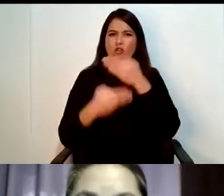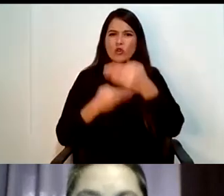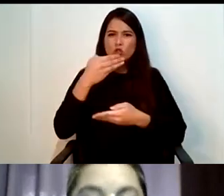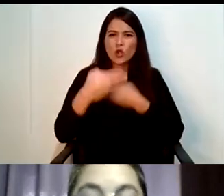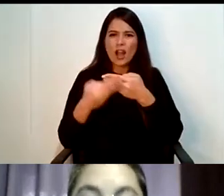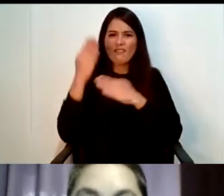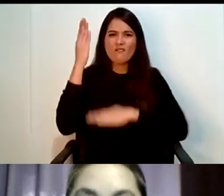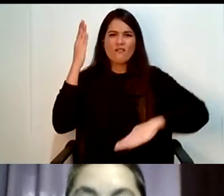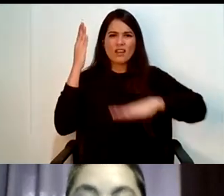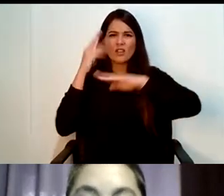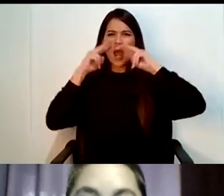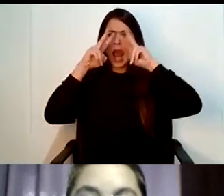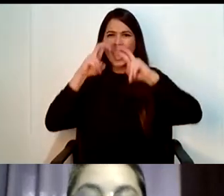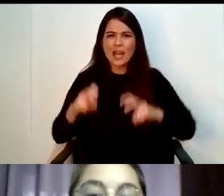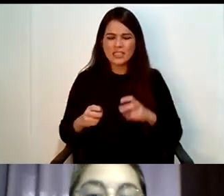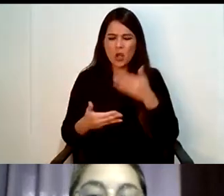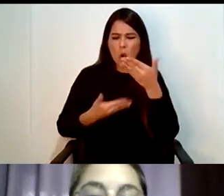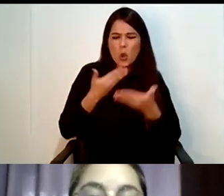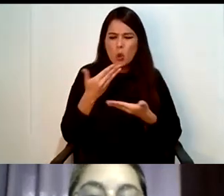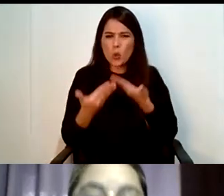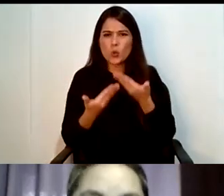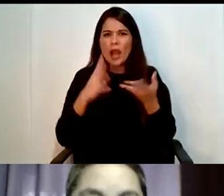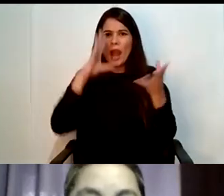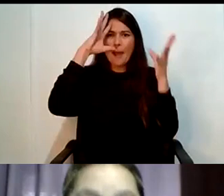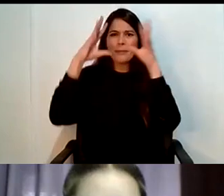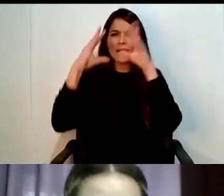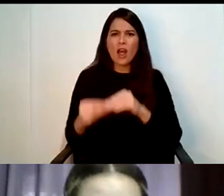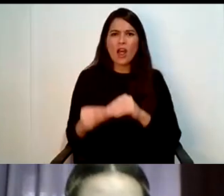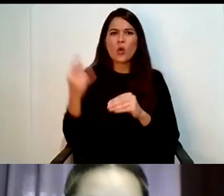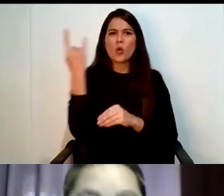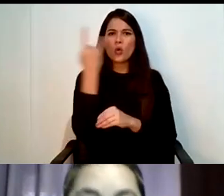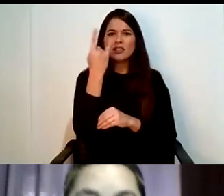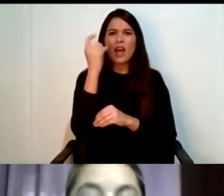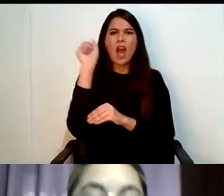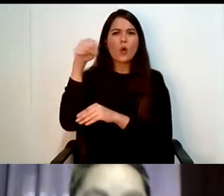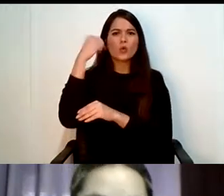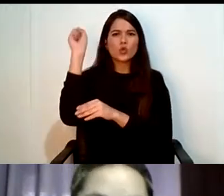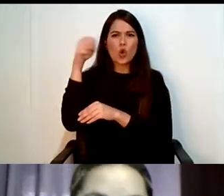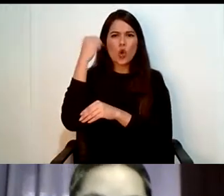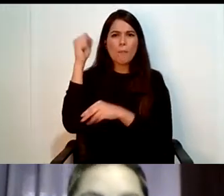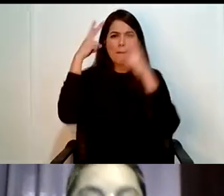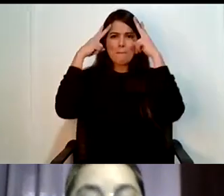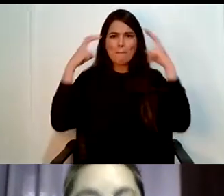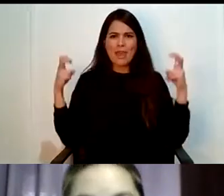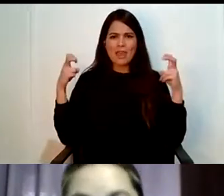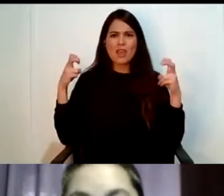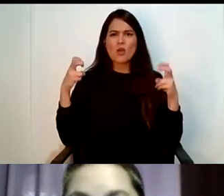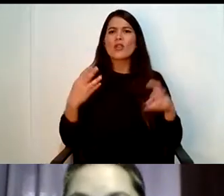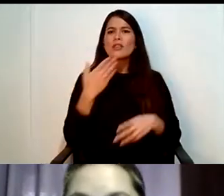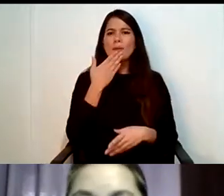en el análisis conductual aplicado de la Universidad Autónoma de Morelos, México,